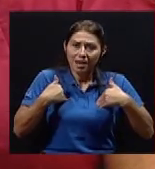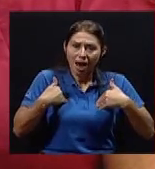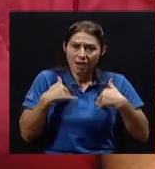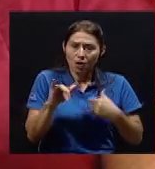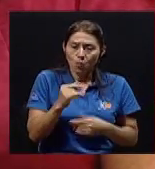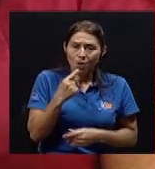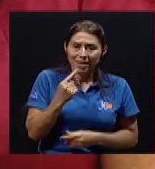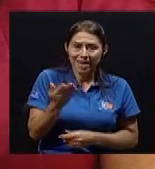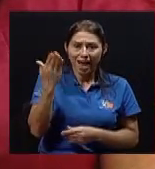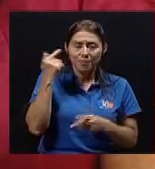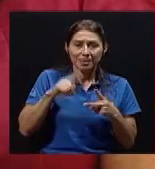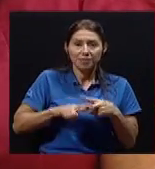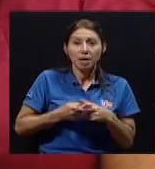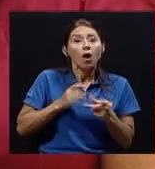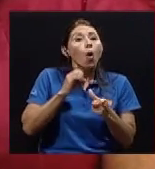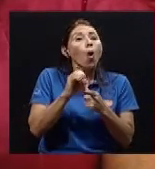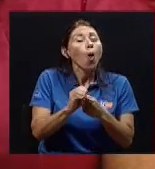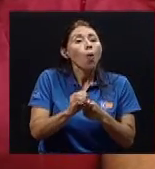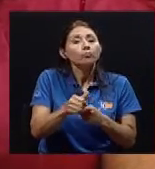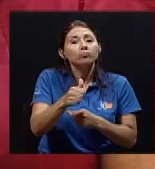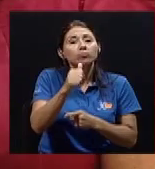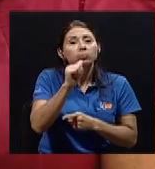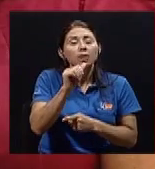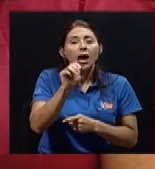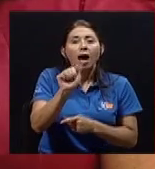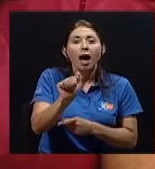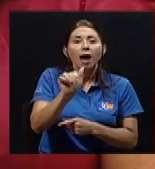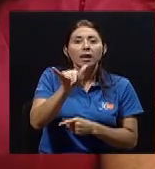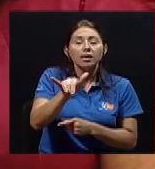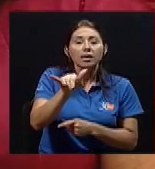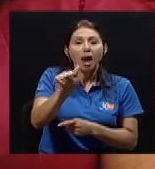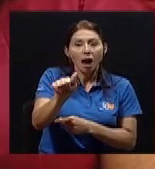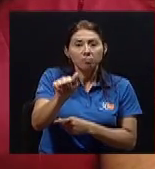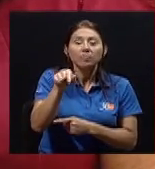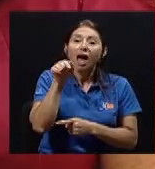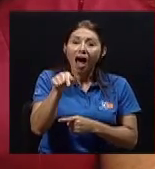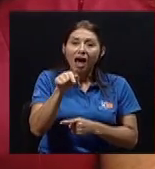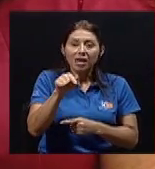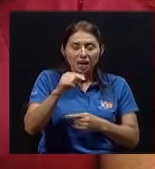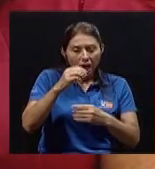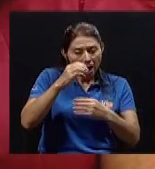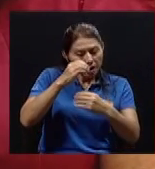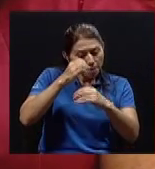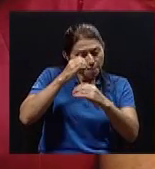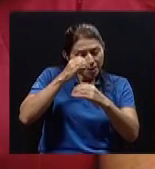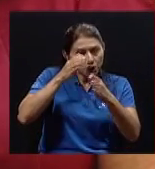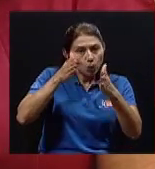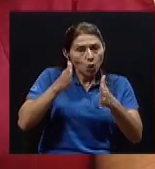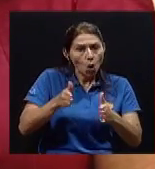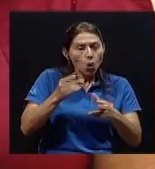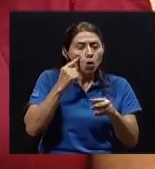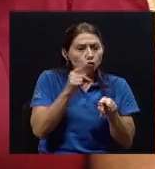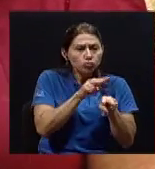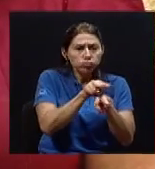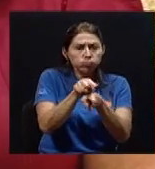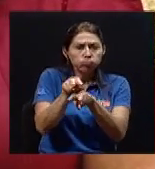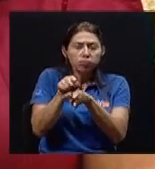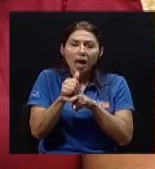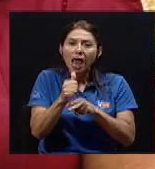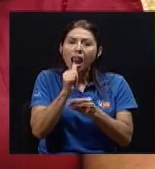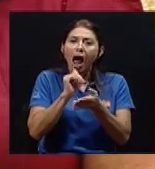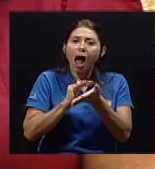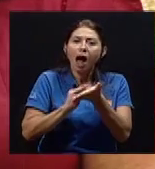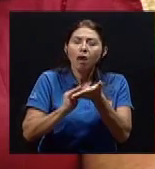o acueductos y alcantarillados, ¿verdad?, que hay microbiólogos vigilando por el agua, hay microbiólogos en